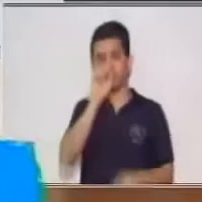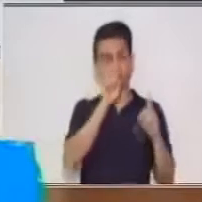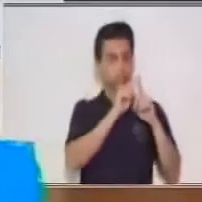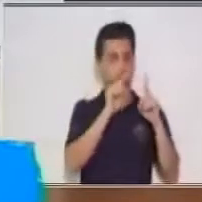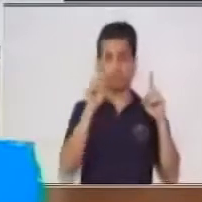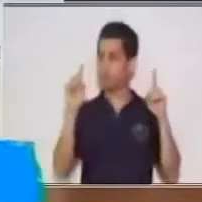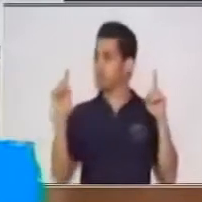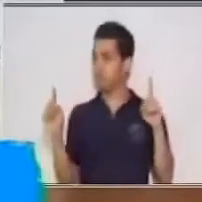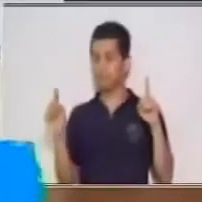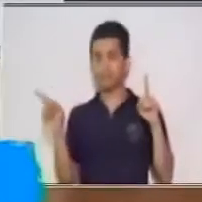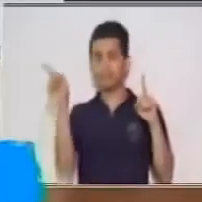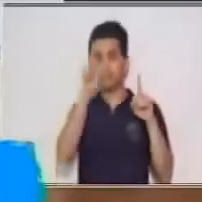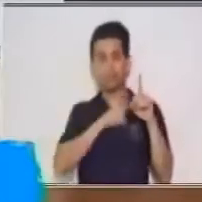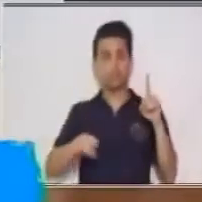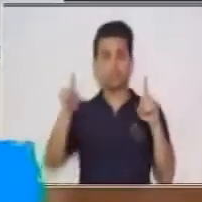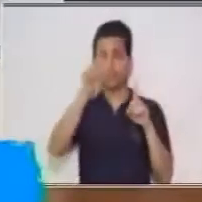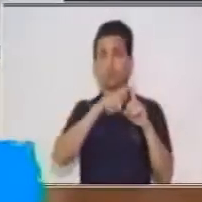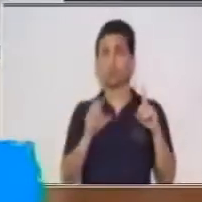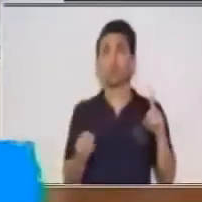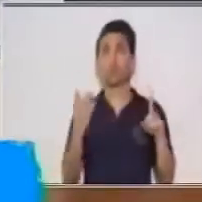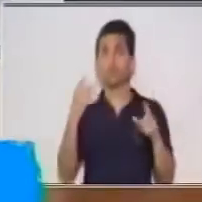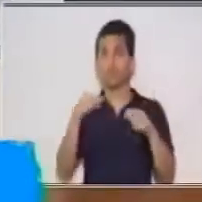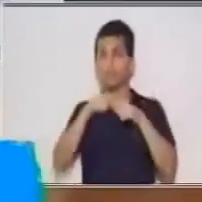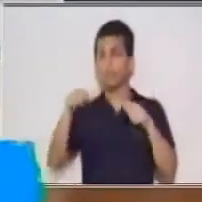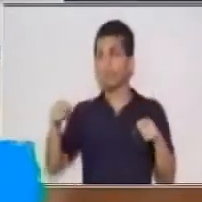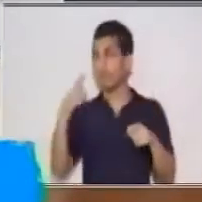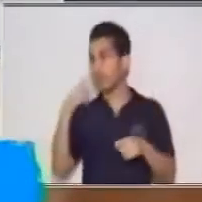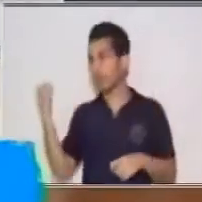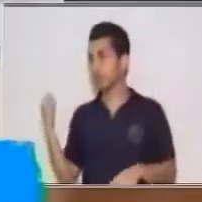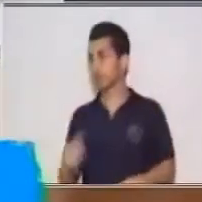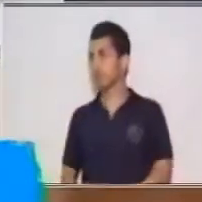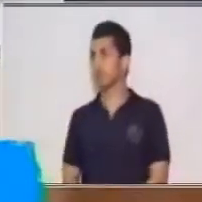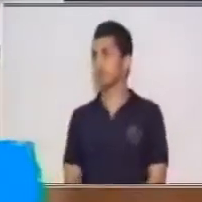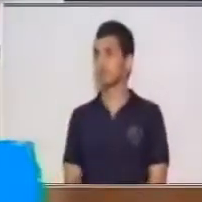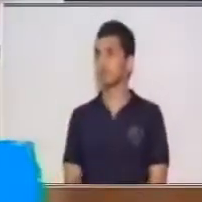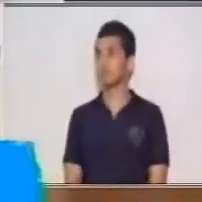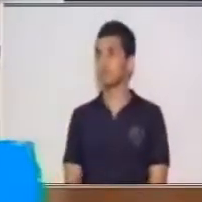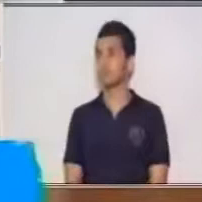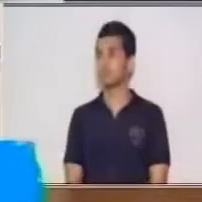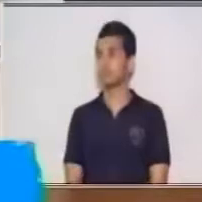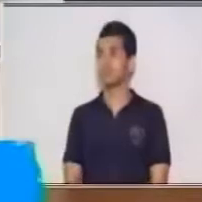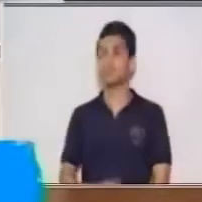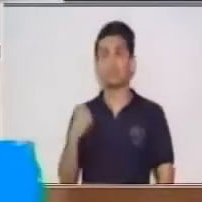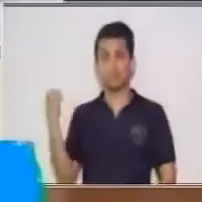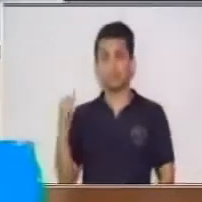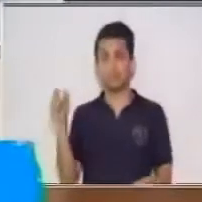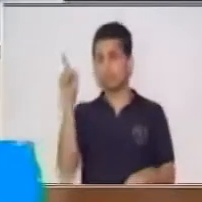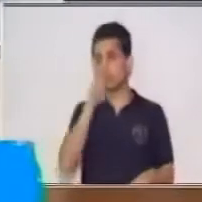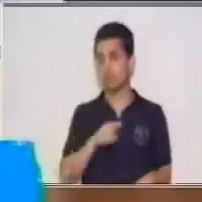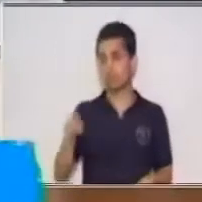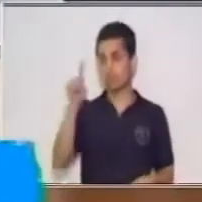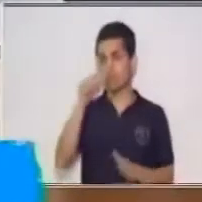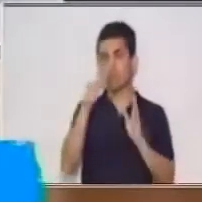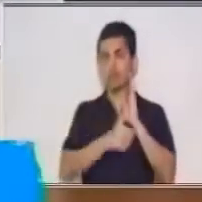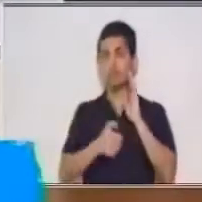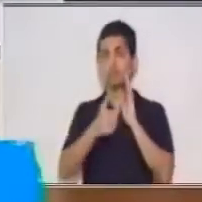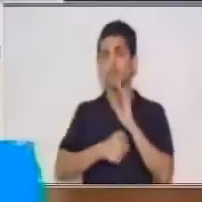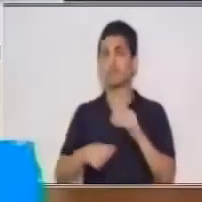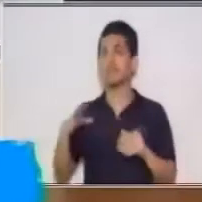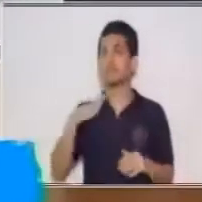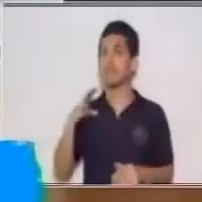extremo, ¿cuánto mide nuestro círculo? Este círculo de color naranja mide 30